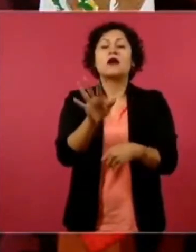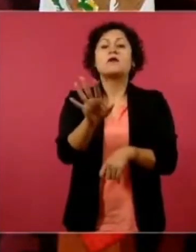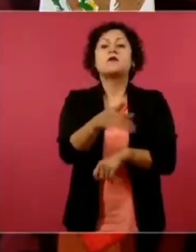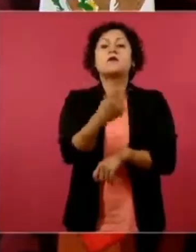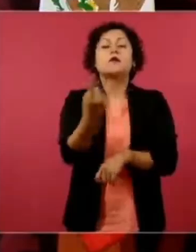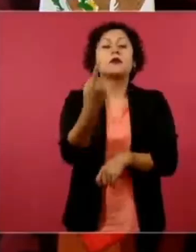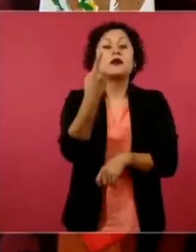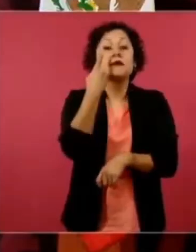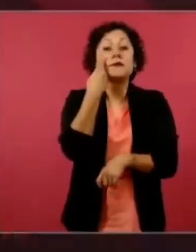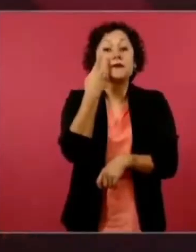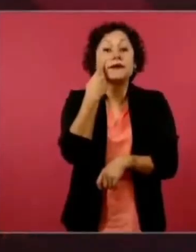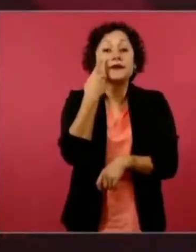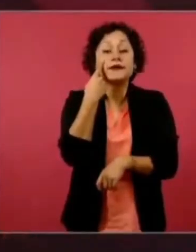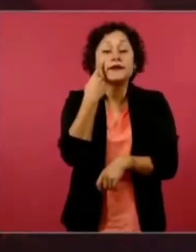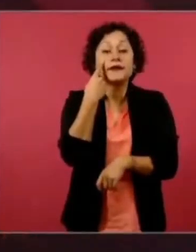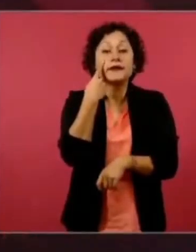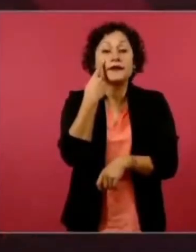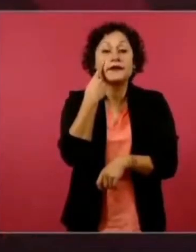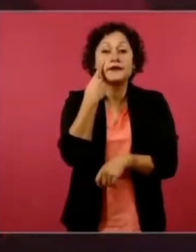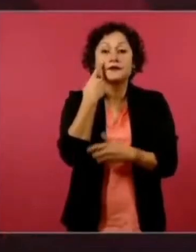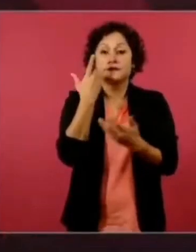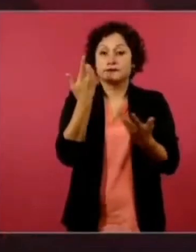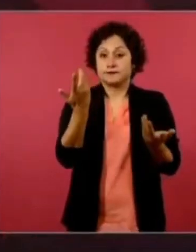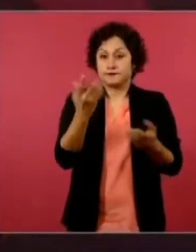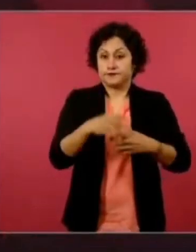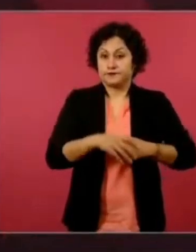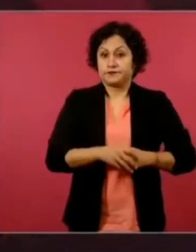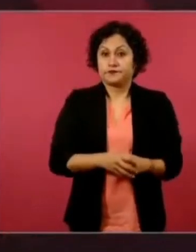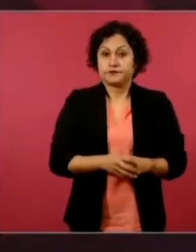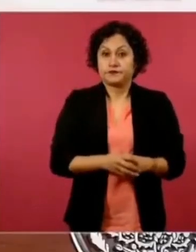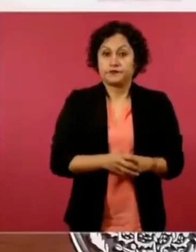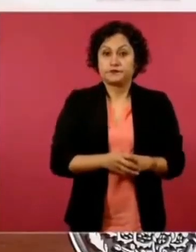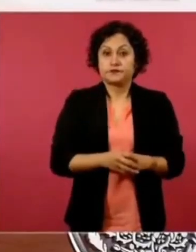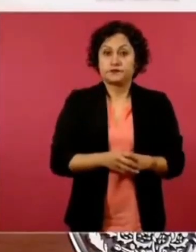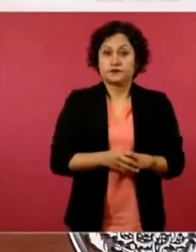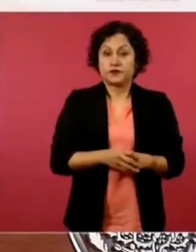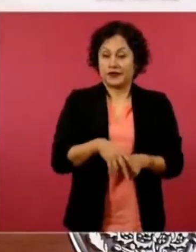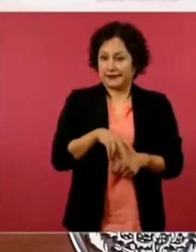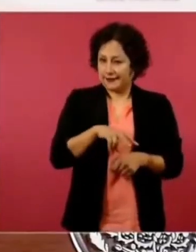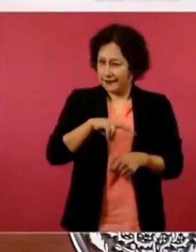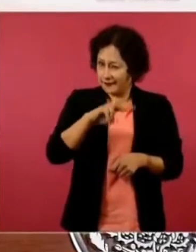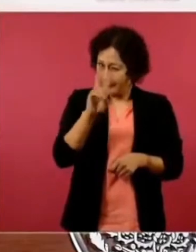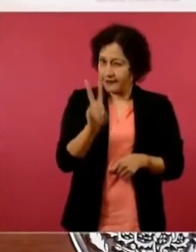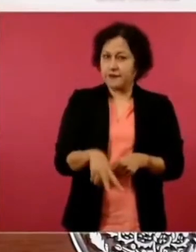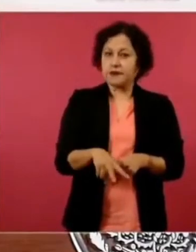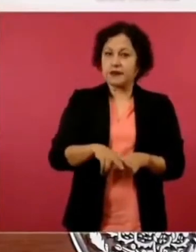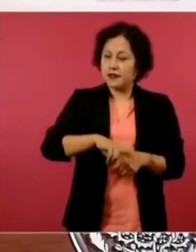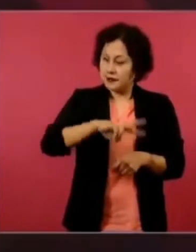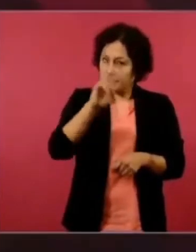Miren, estarían ustedes realmente en una situación